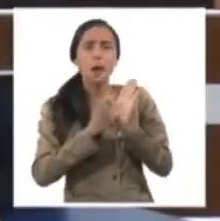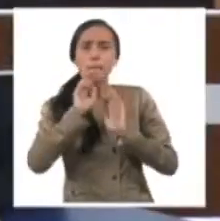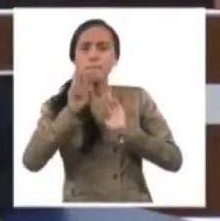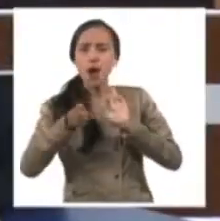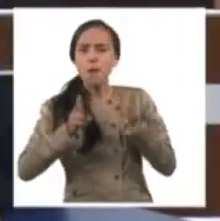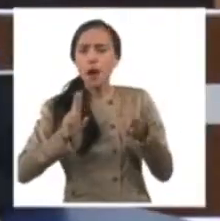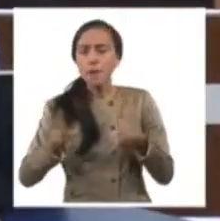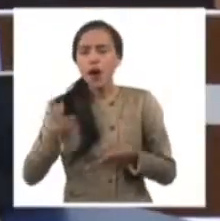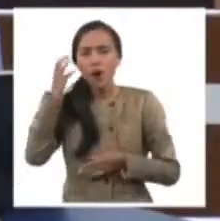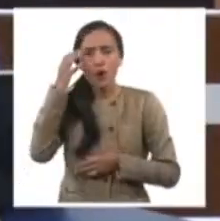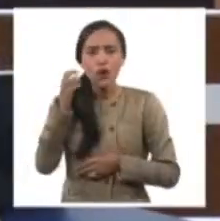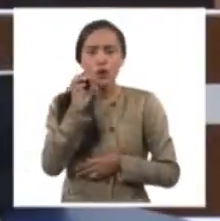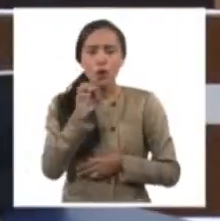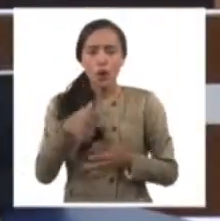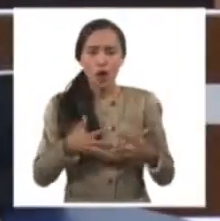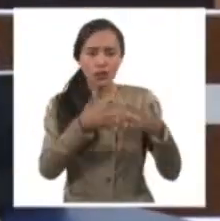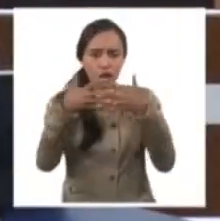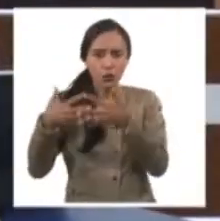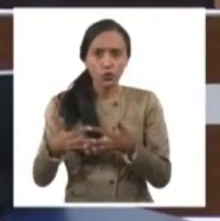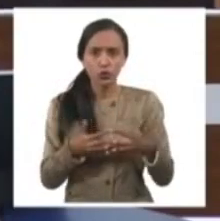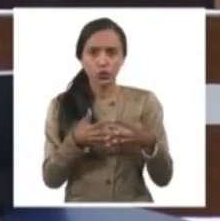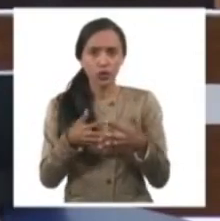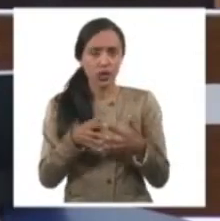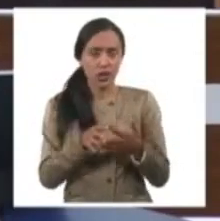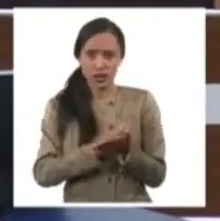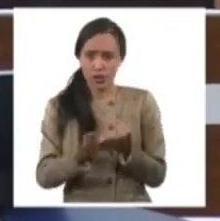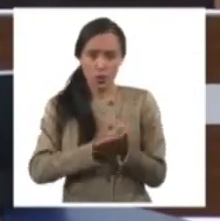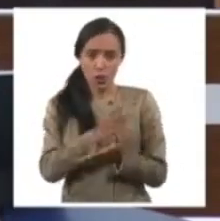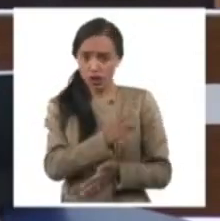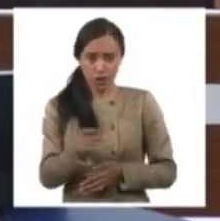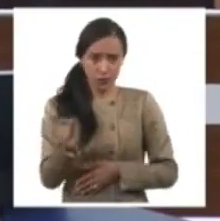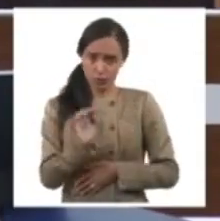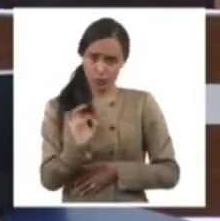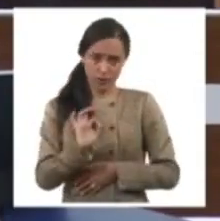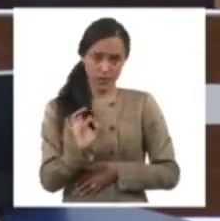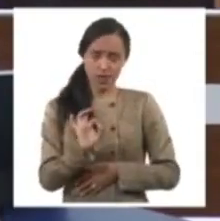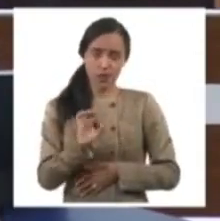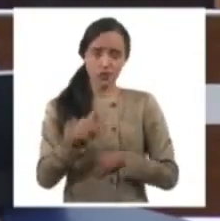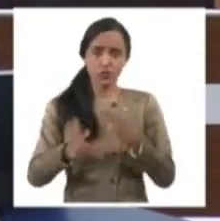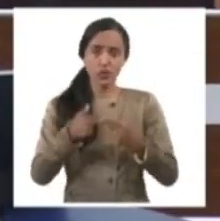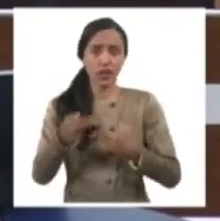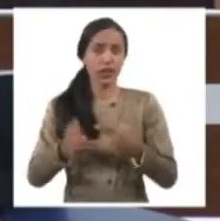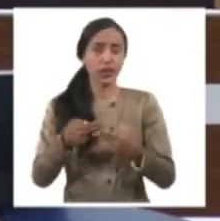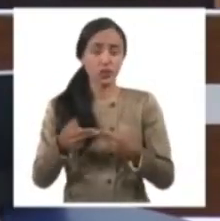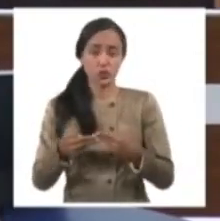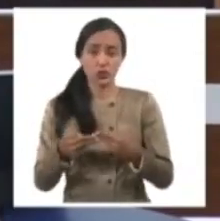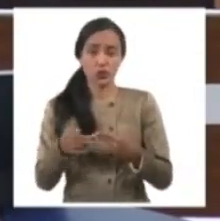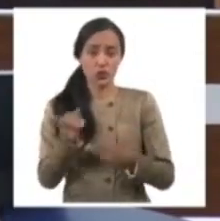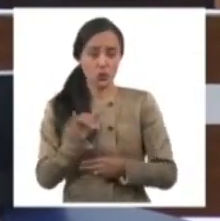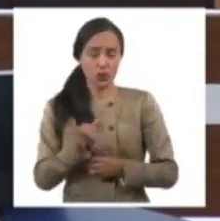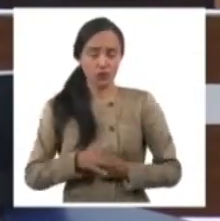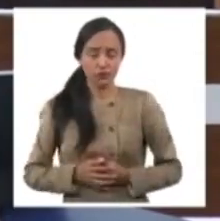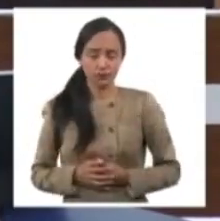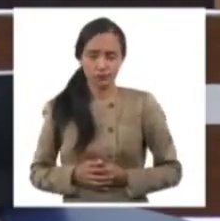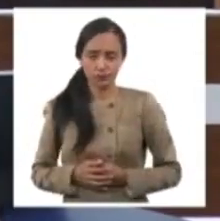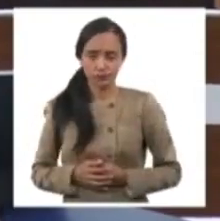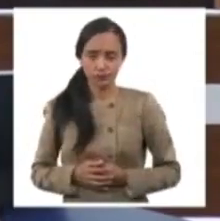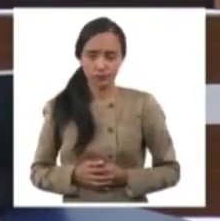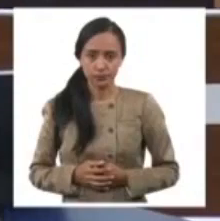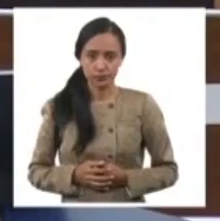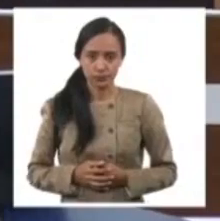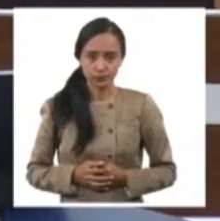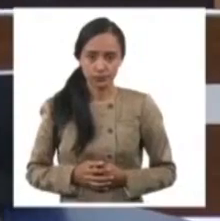Estados Unidos, primero ninguna se ha aplicado de inmediato y ninguna rompe en